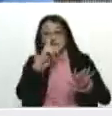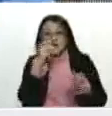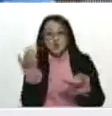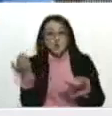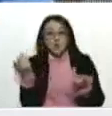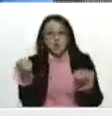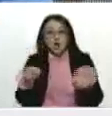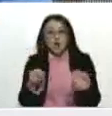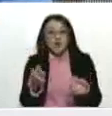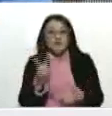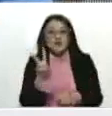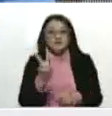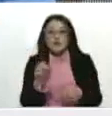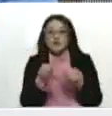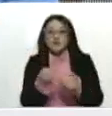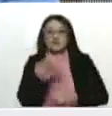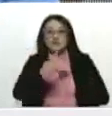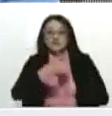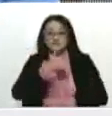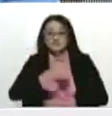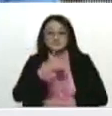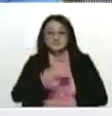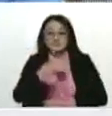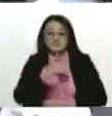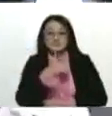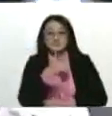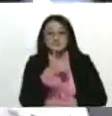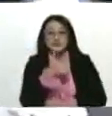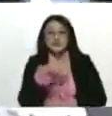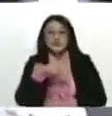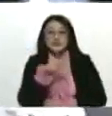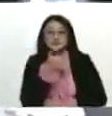de bloqueo y Venezuela sigue resistiendo. Ya solo el haber sobrevivido es un éxito.